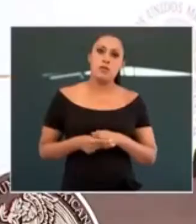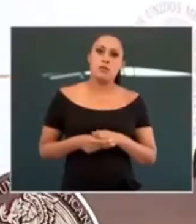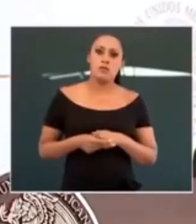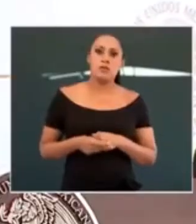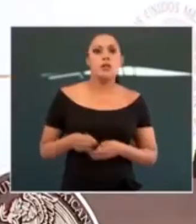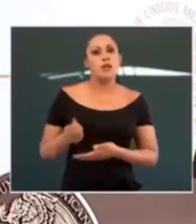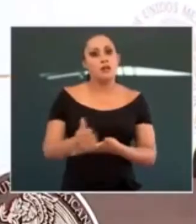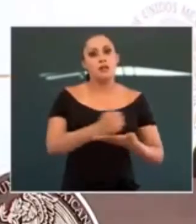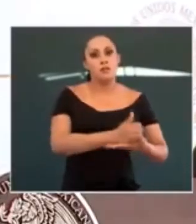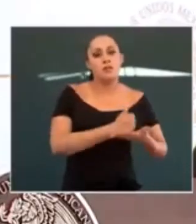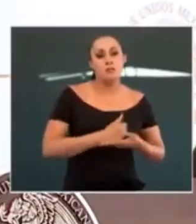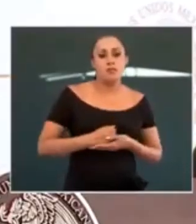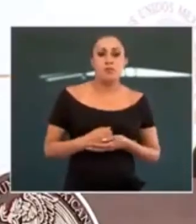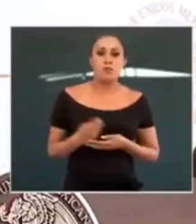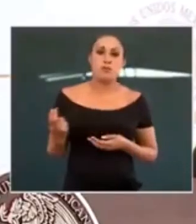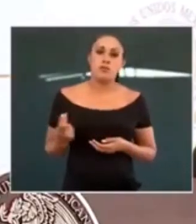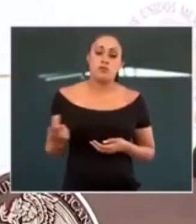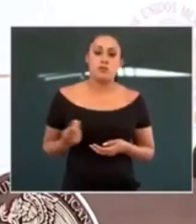Esa es